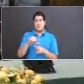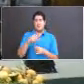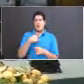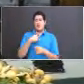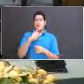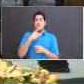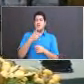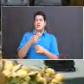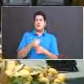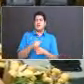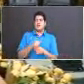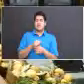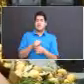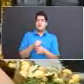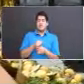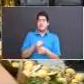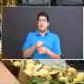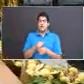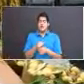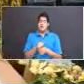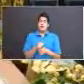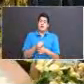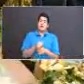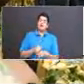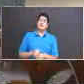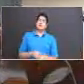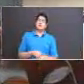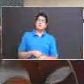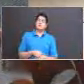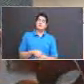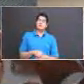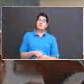Le voy a mencionar por lo menos